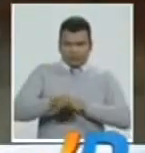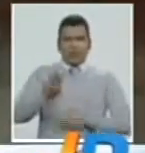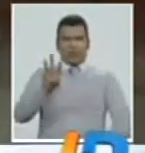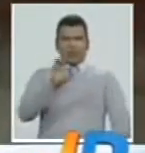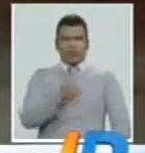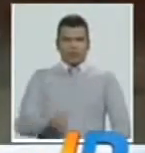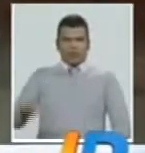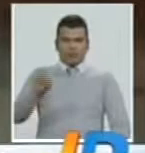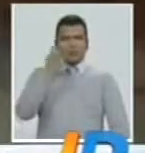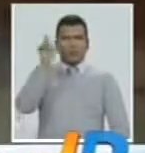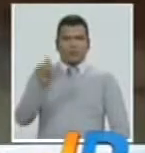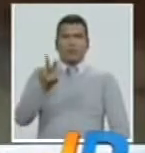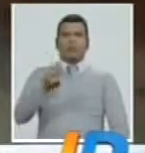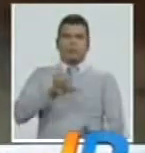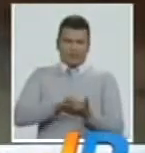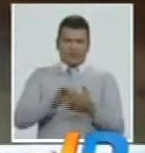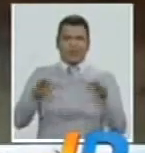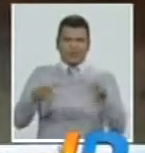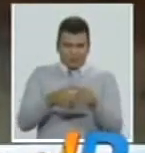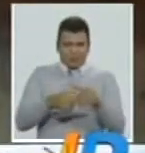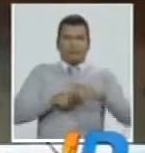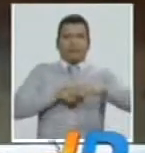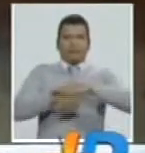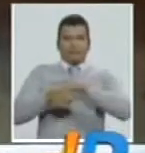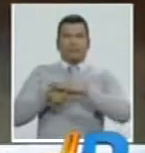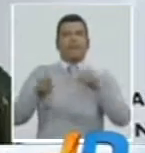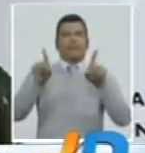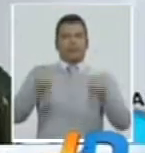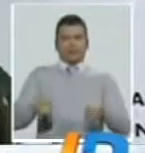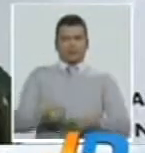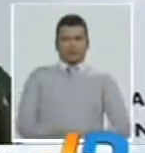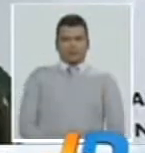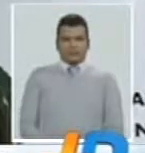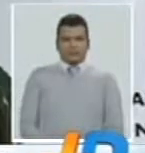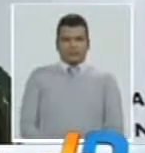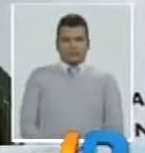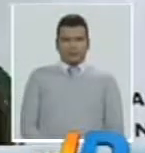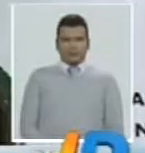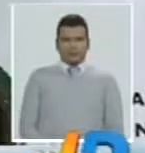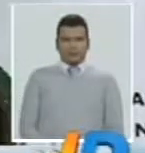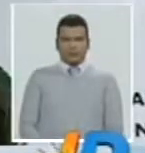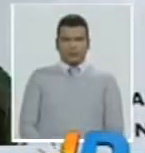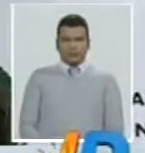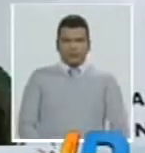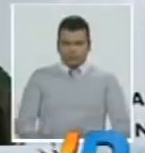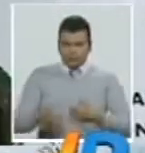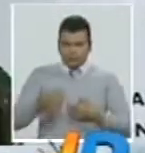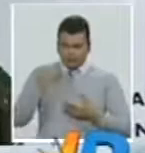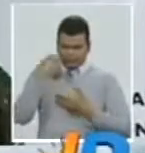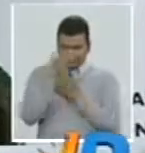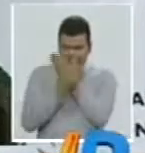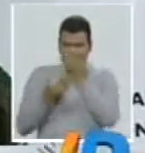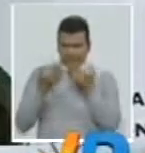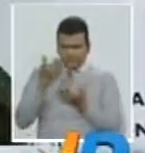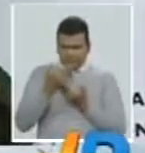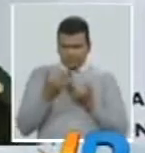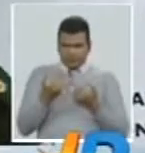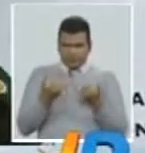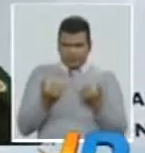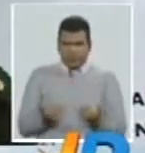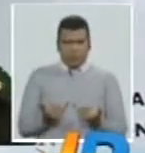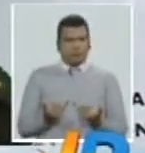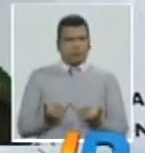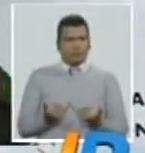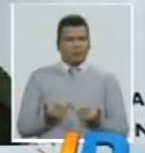una masacre en la que 7 personas más del mismo grupo criminal también murieron. Y estamos mirando realmente si en este momento